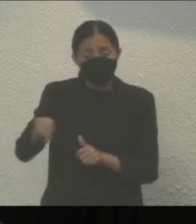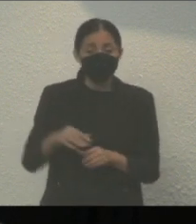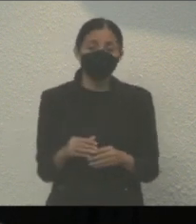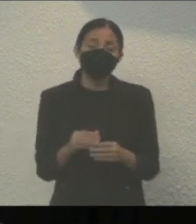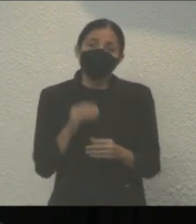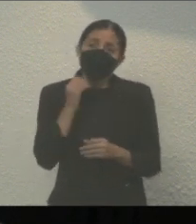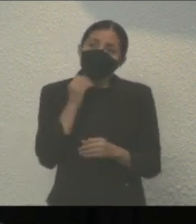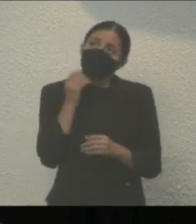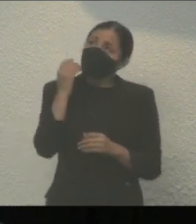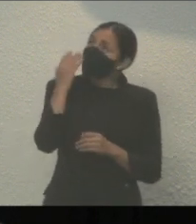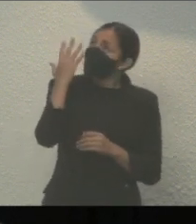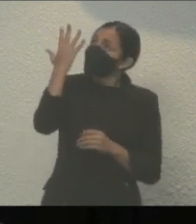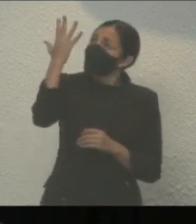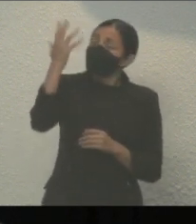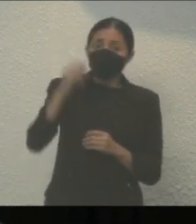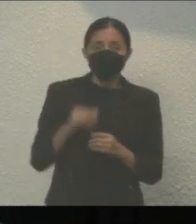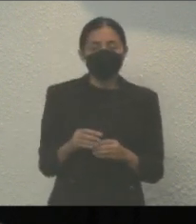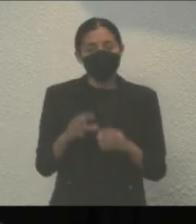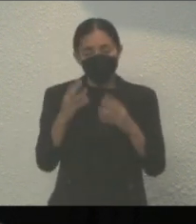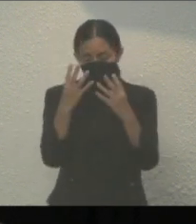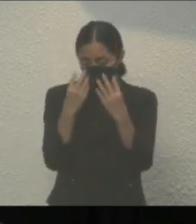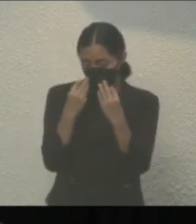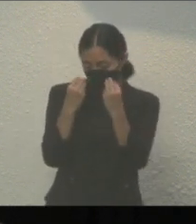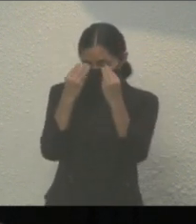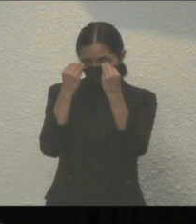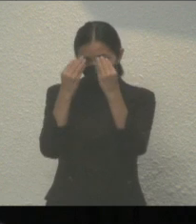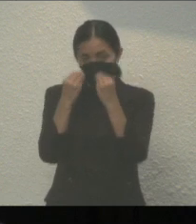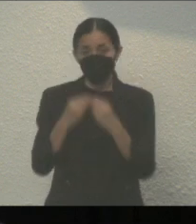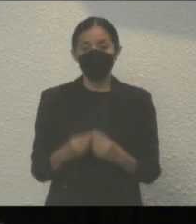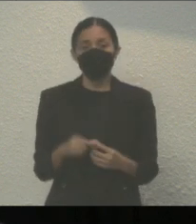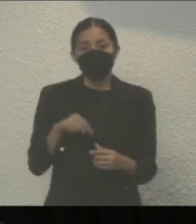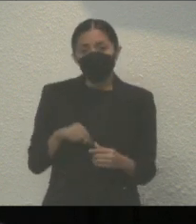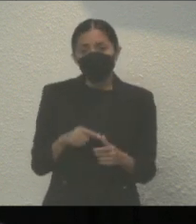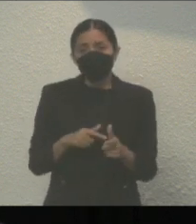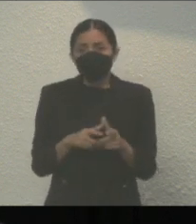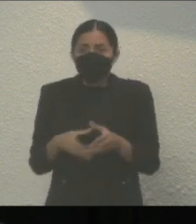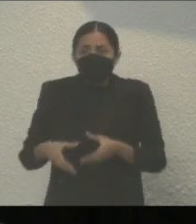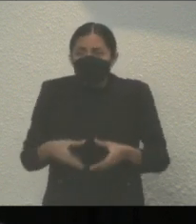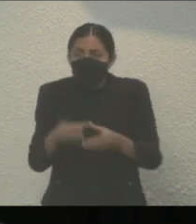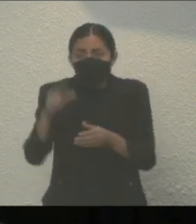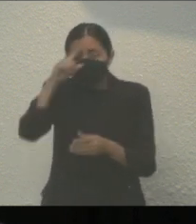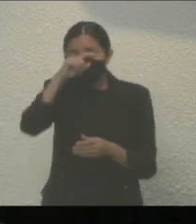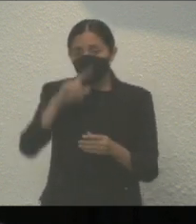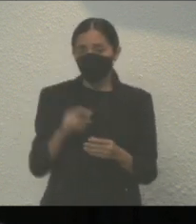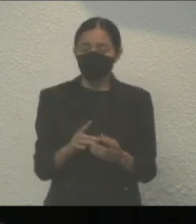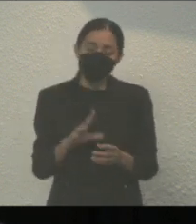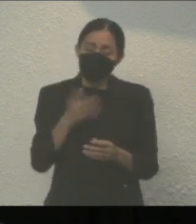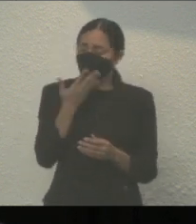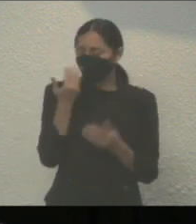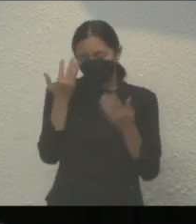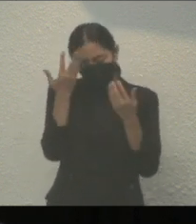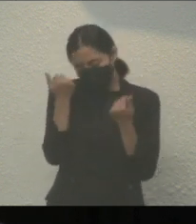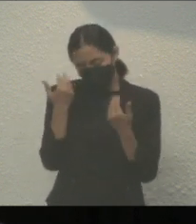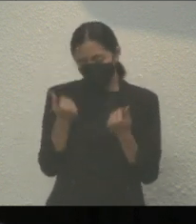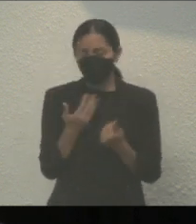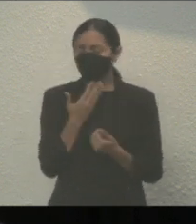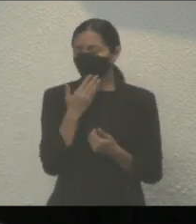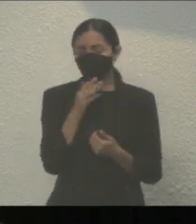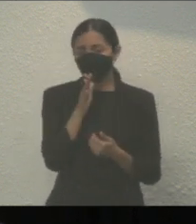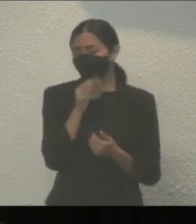inspiración, por enseñarme que este camino es difícil, pero que sin ustedes no podría